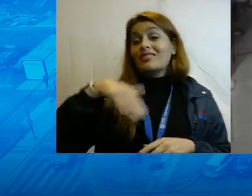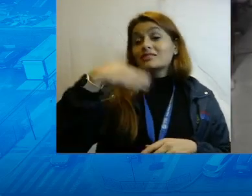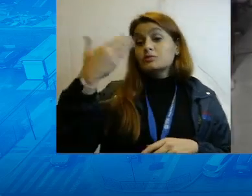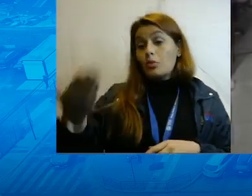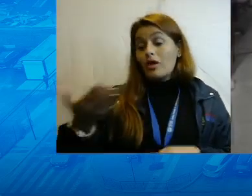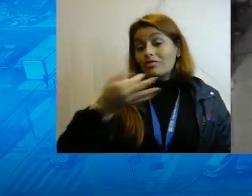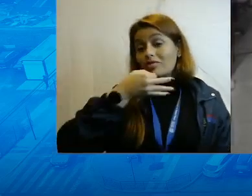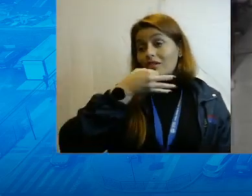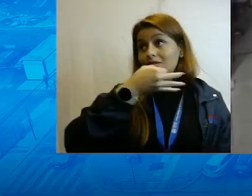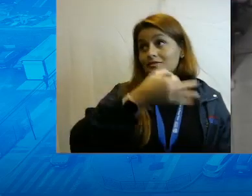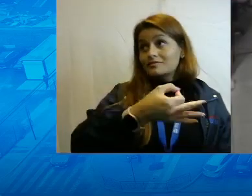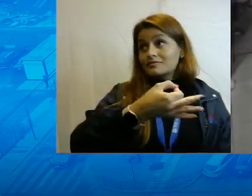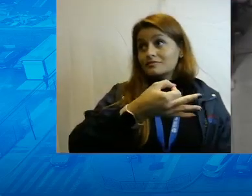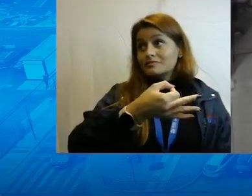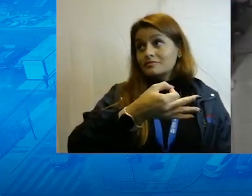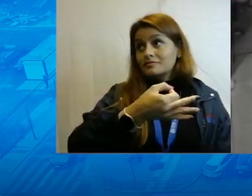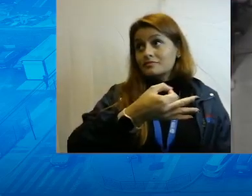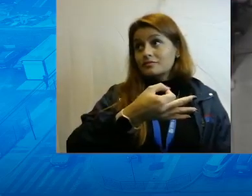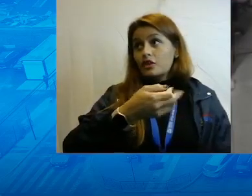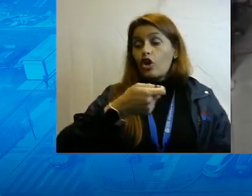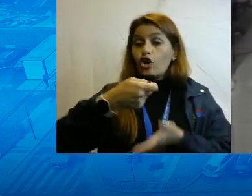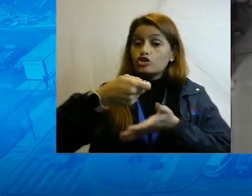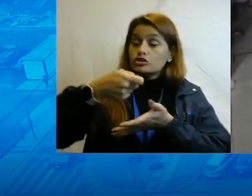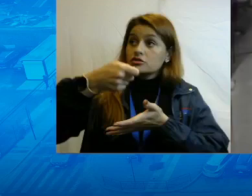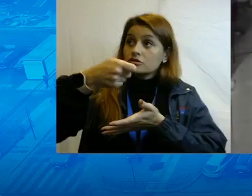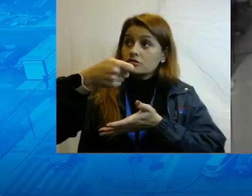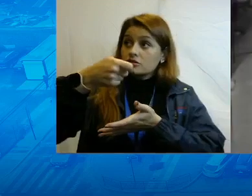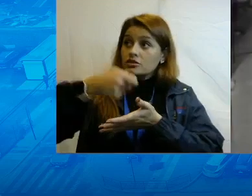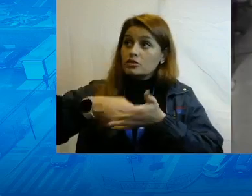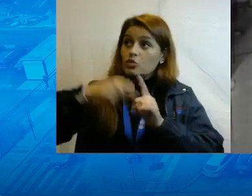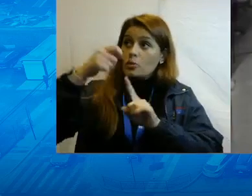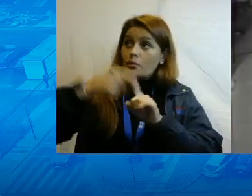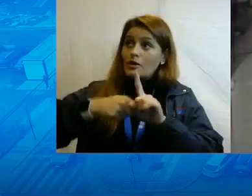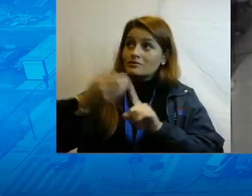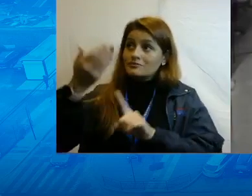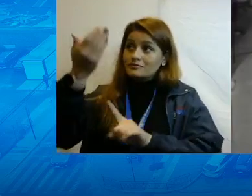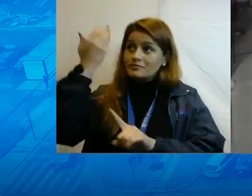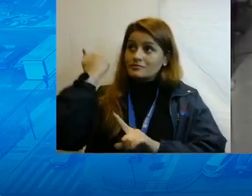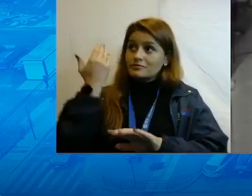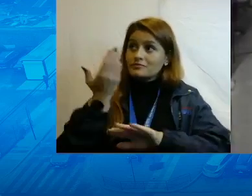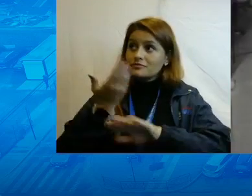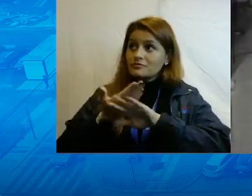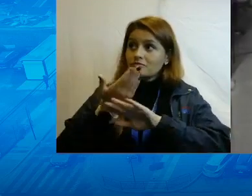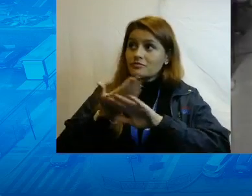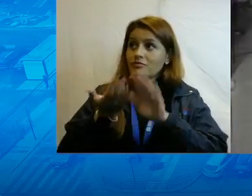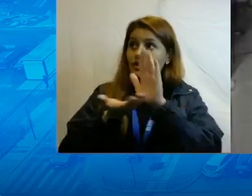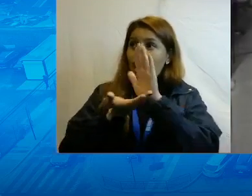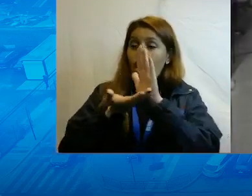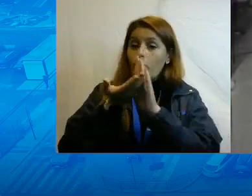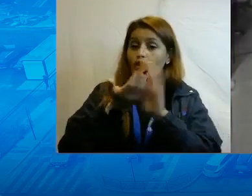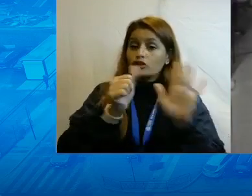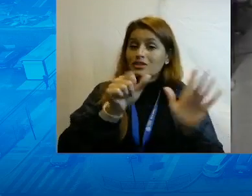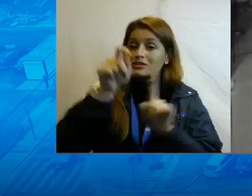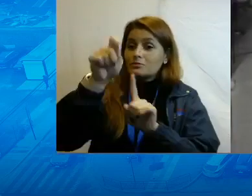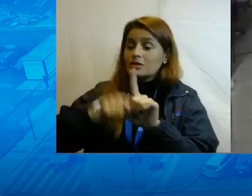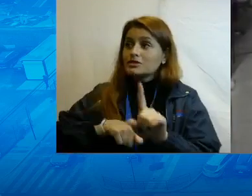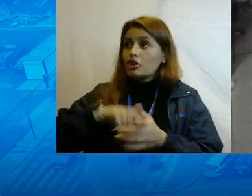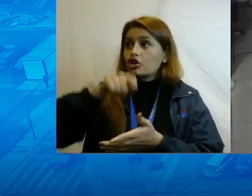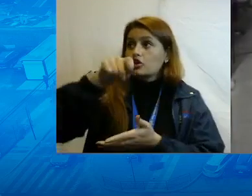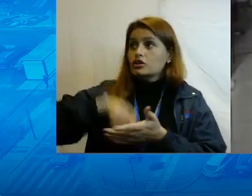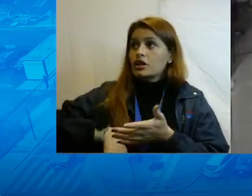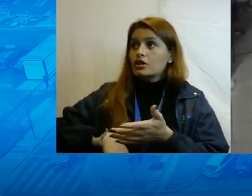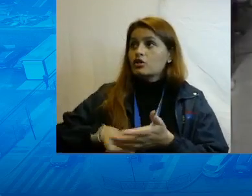comentarle a usted que el contrato, hace un mes atrás se solicitó un aumento de 6 meses de contrato, dado que